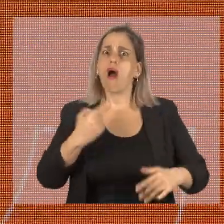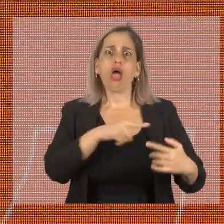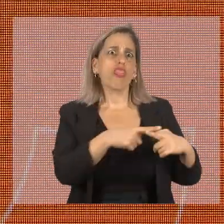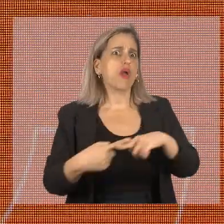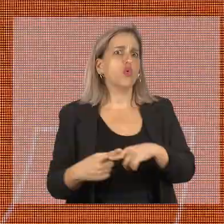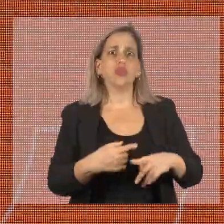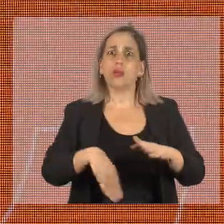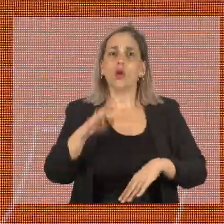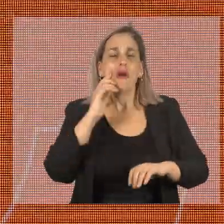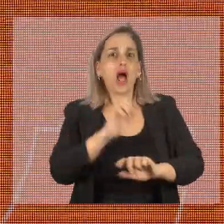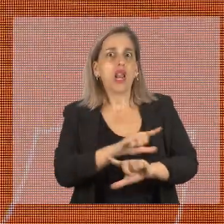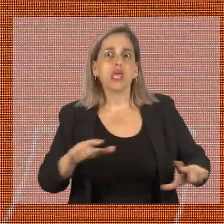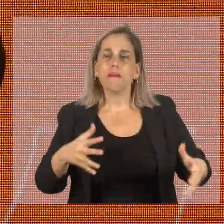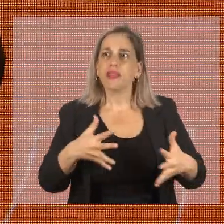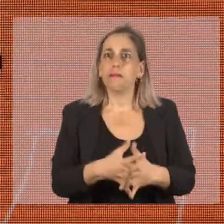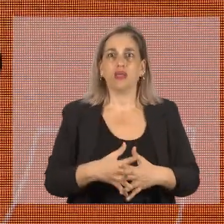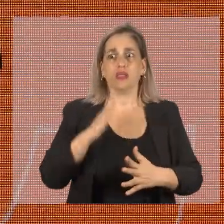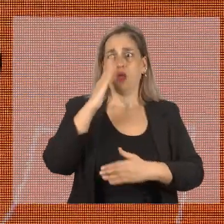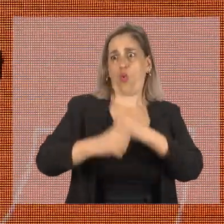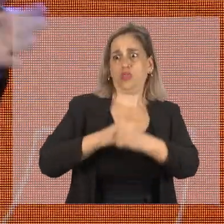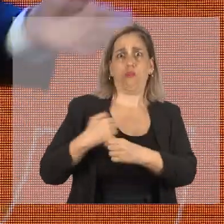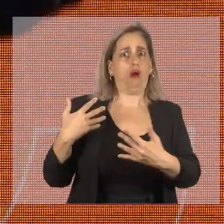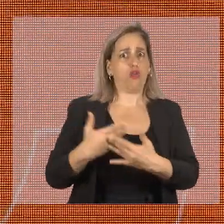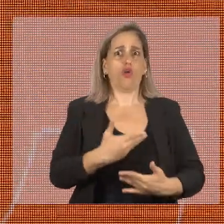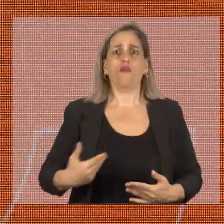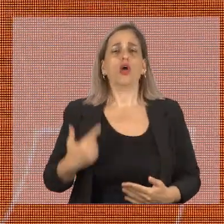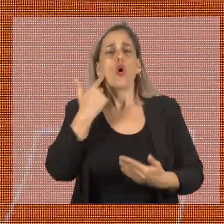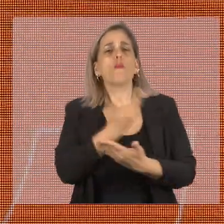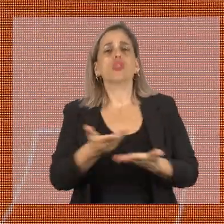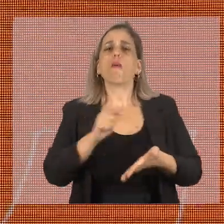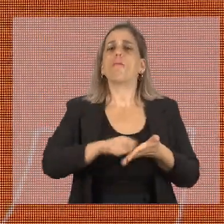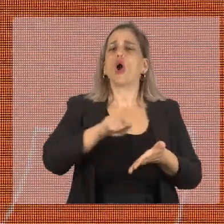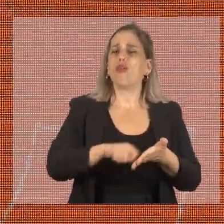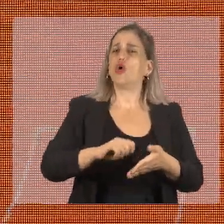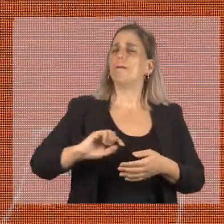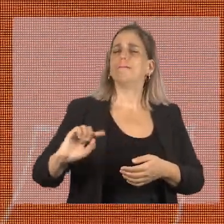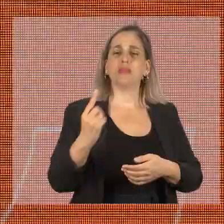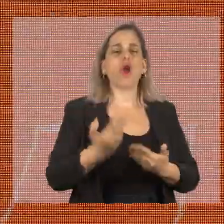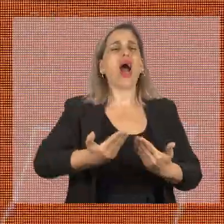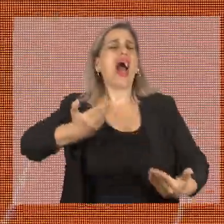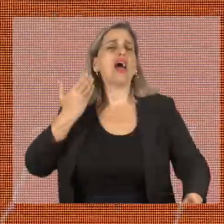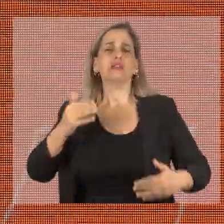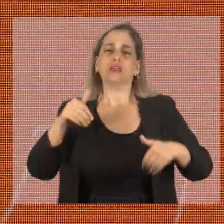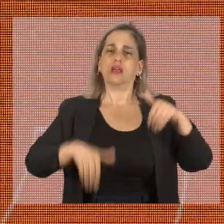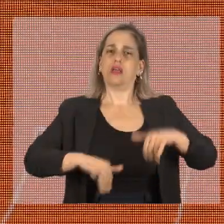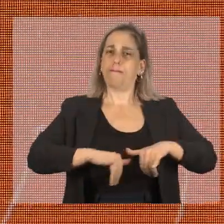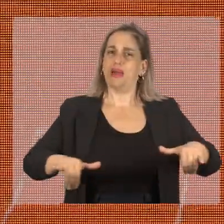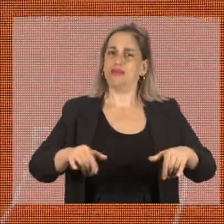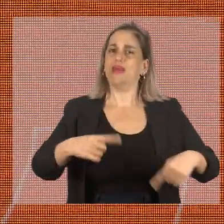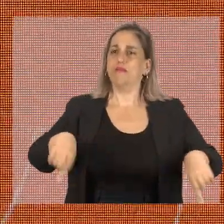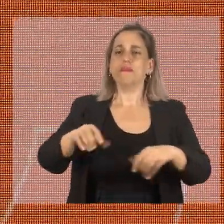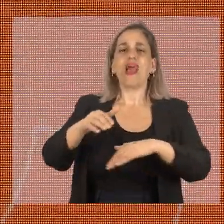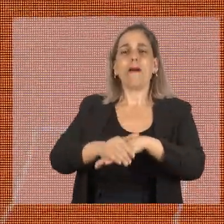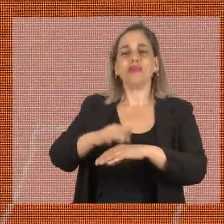años de gobiernos. Presentamos un preproyecto a la opinión pública. Primero lo dijimos en campaña. Aquí